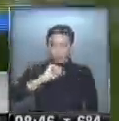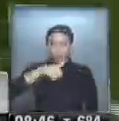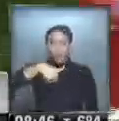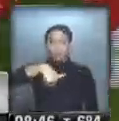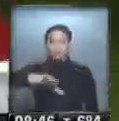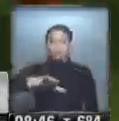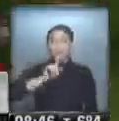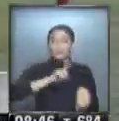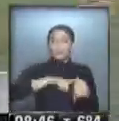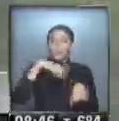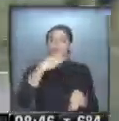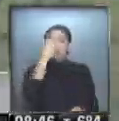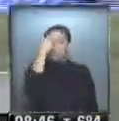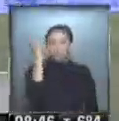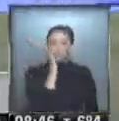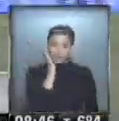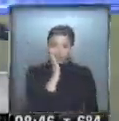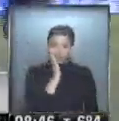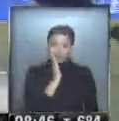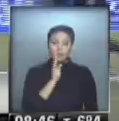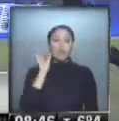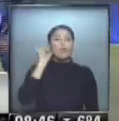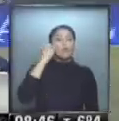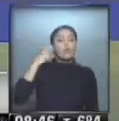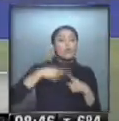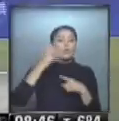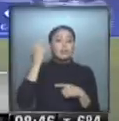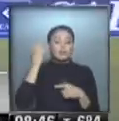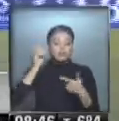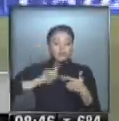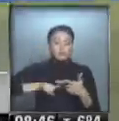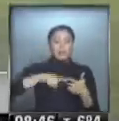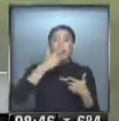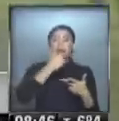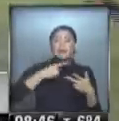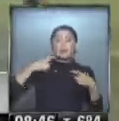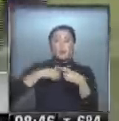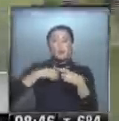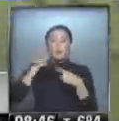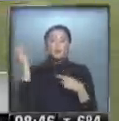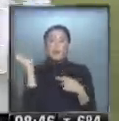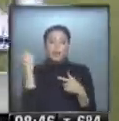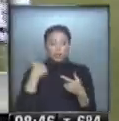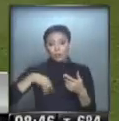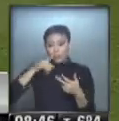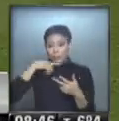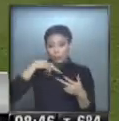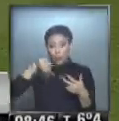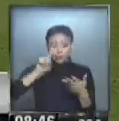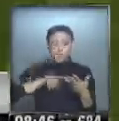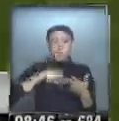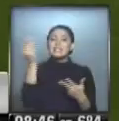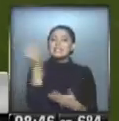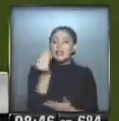partir de las 16:15. El repaso: Godoy Cruz, Tigre, Sergio Pesota, Racing Newell's, Néstor Pitana, esto va a ser el viernes.